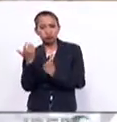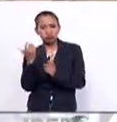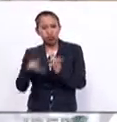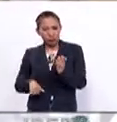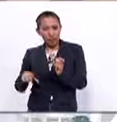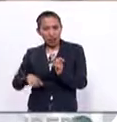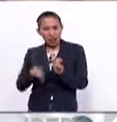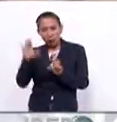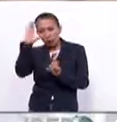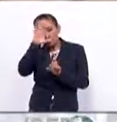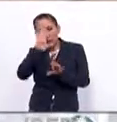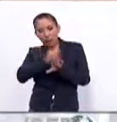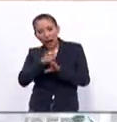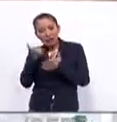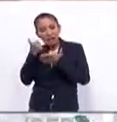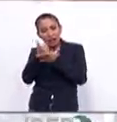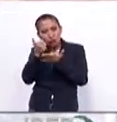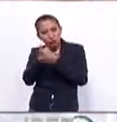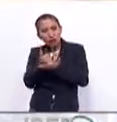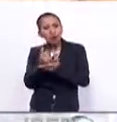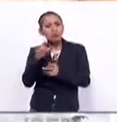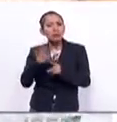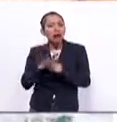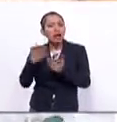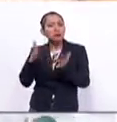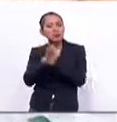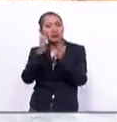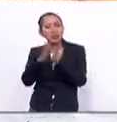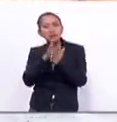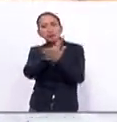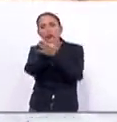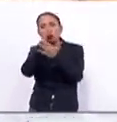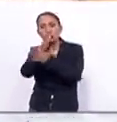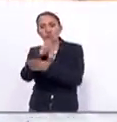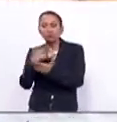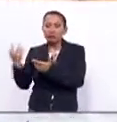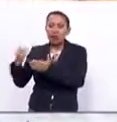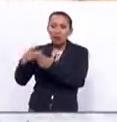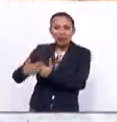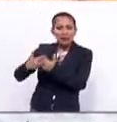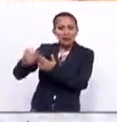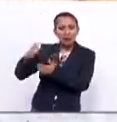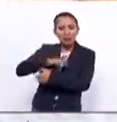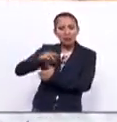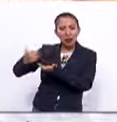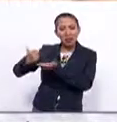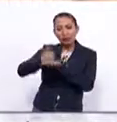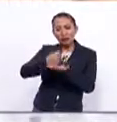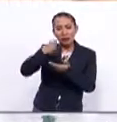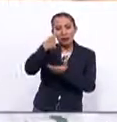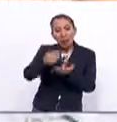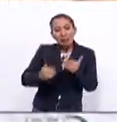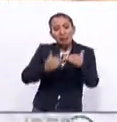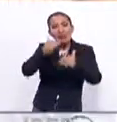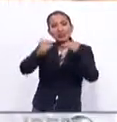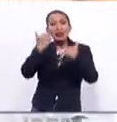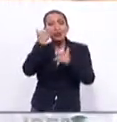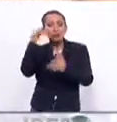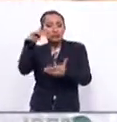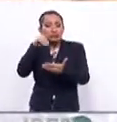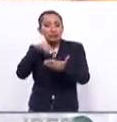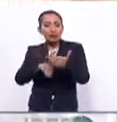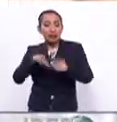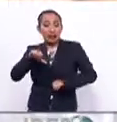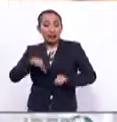Estado más sostenido, mayor participación de los privados, ¿no? Entonces, queremos programar una serie